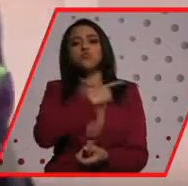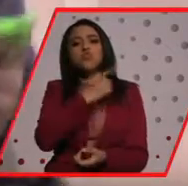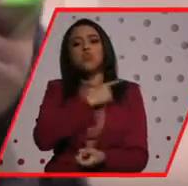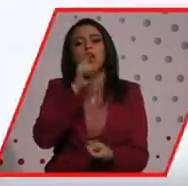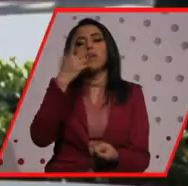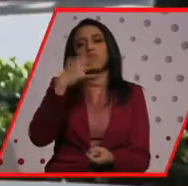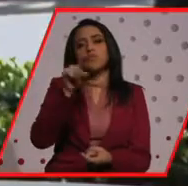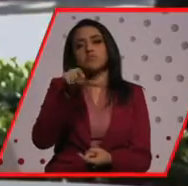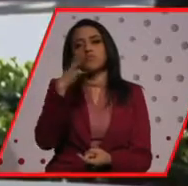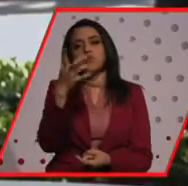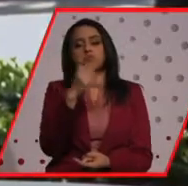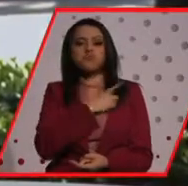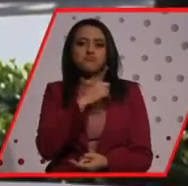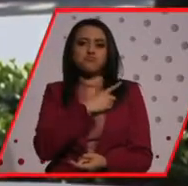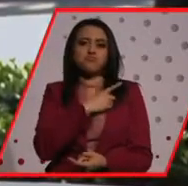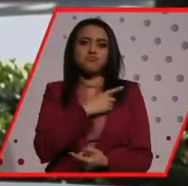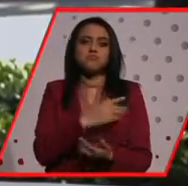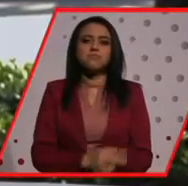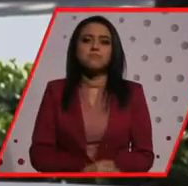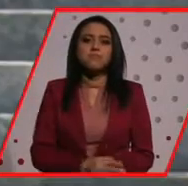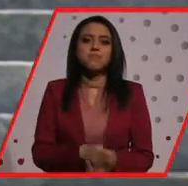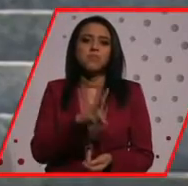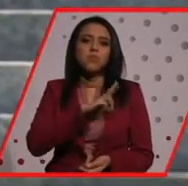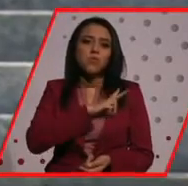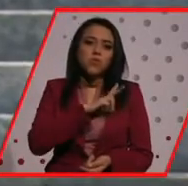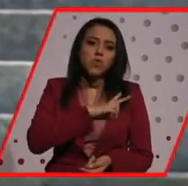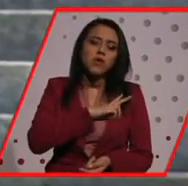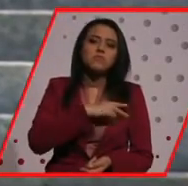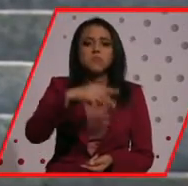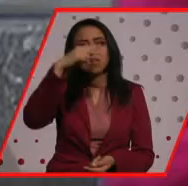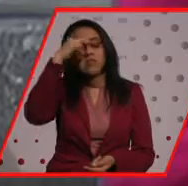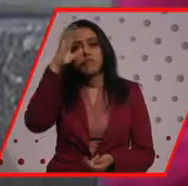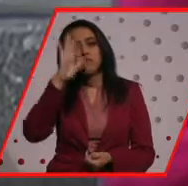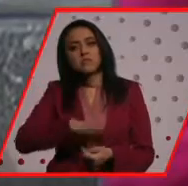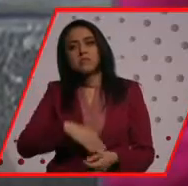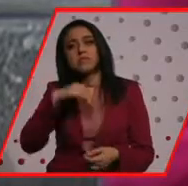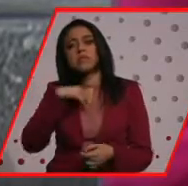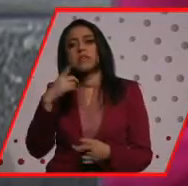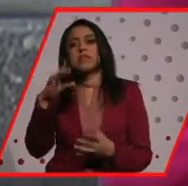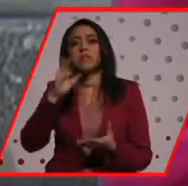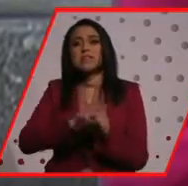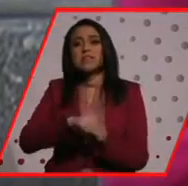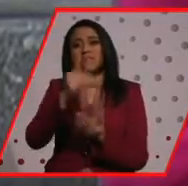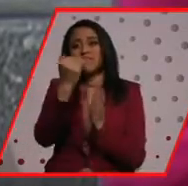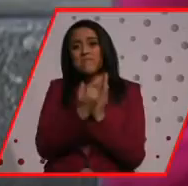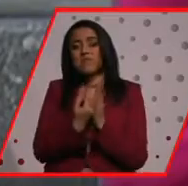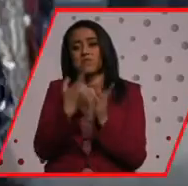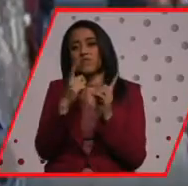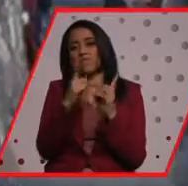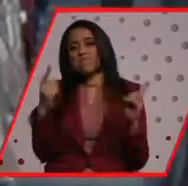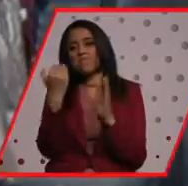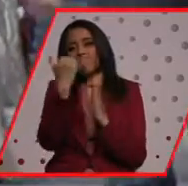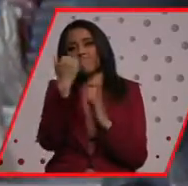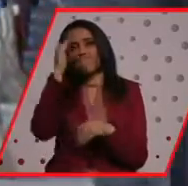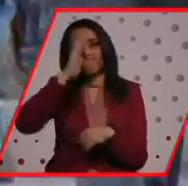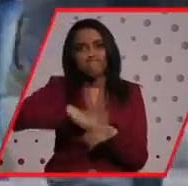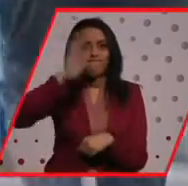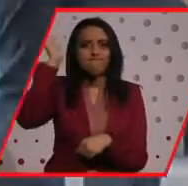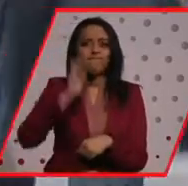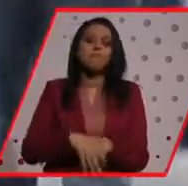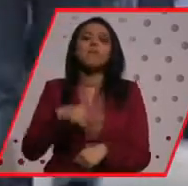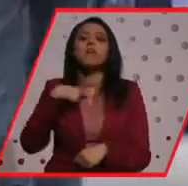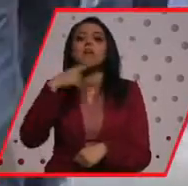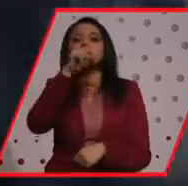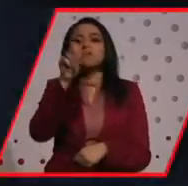viuda. Los mexicanos se casan menos y divorcian más, pues del año 2000 a 2015 se registró un incremento